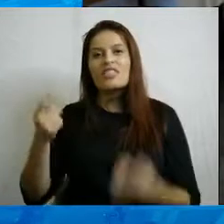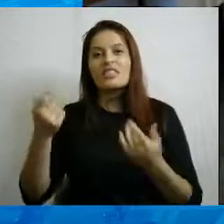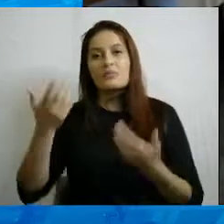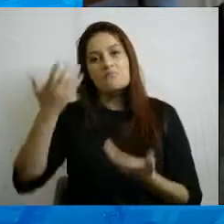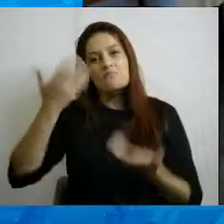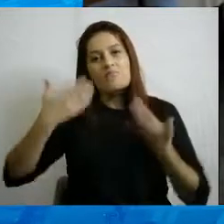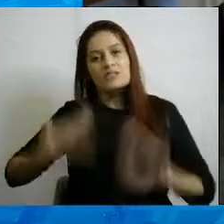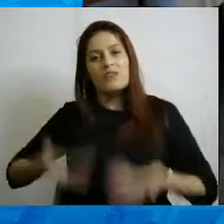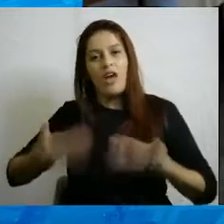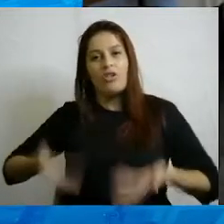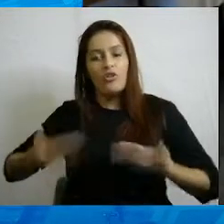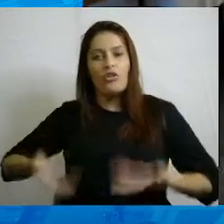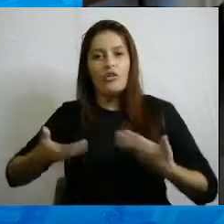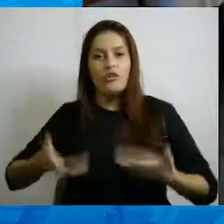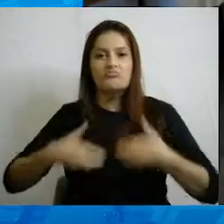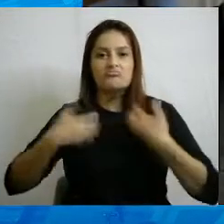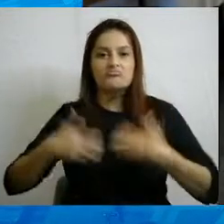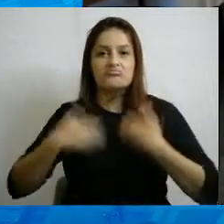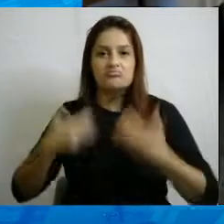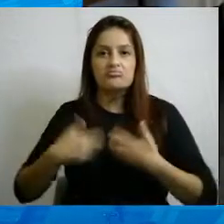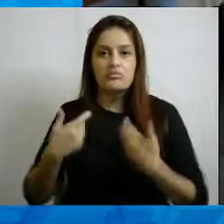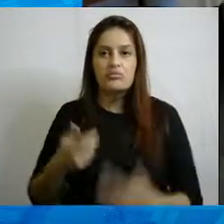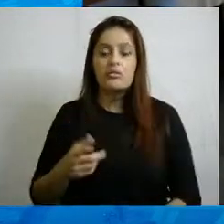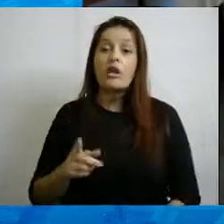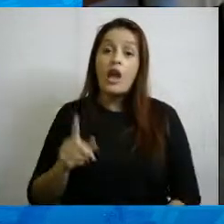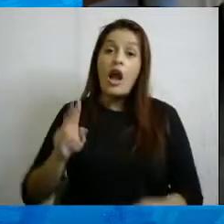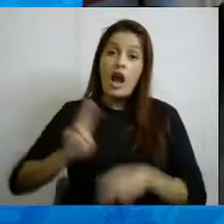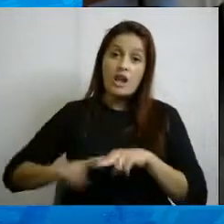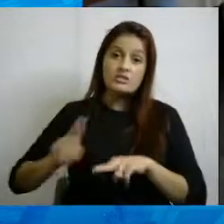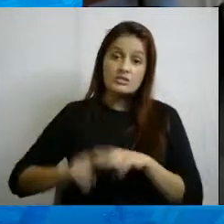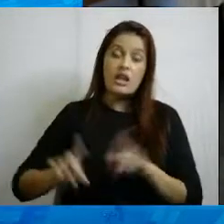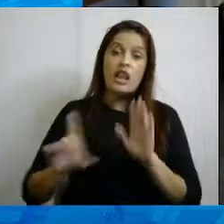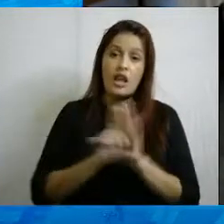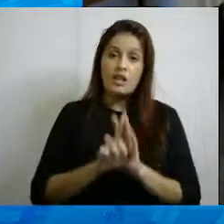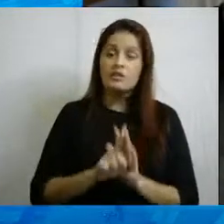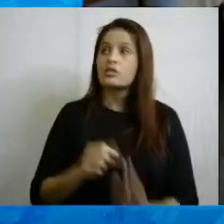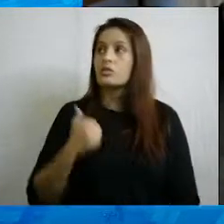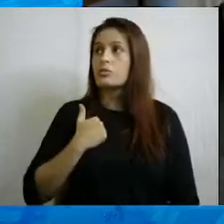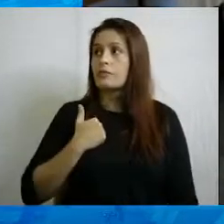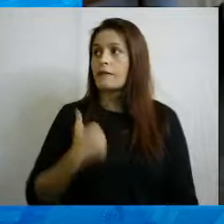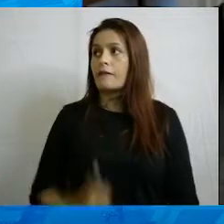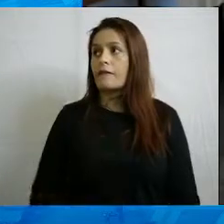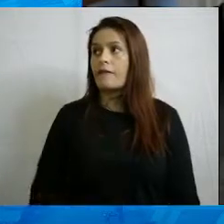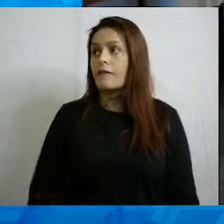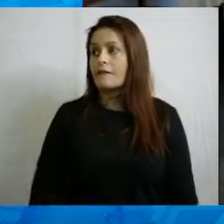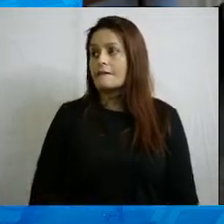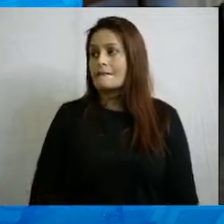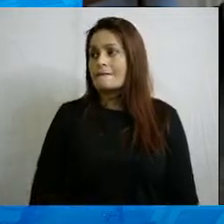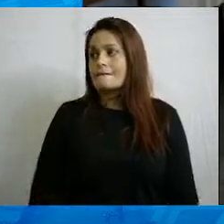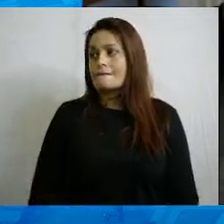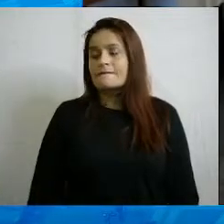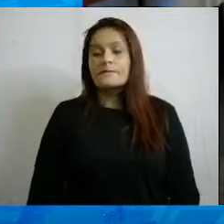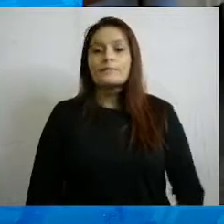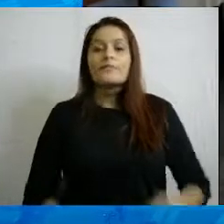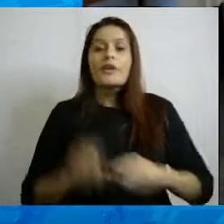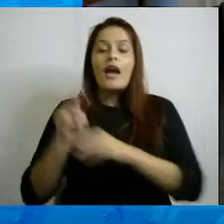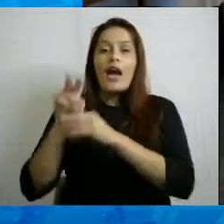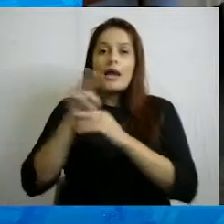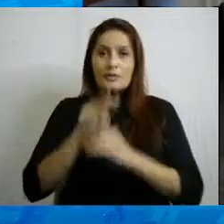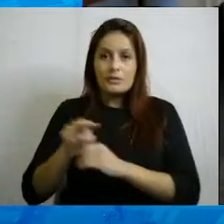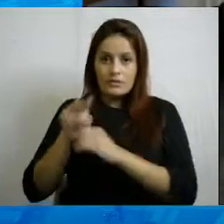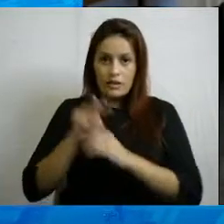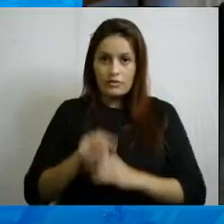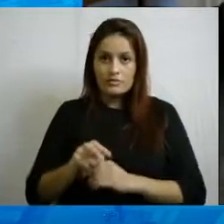persona, no por la forma ni la ilegalidad. Quiero dejar en claro eso. Administrador. Sí, concejal